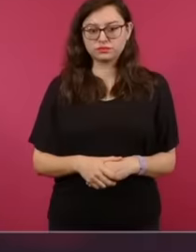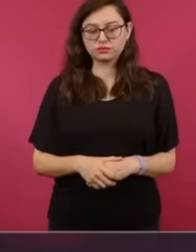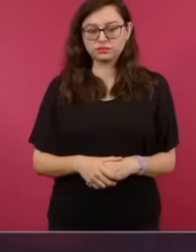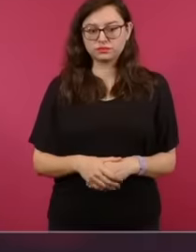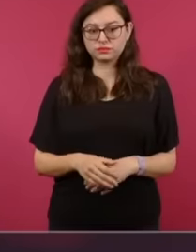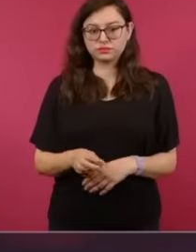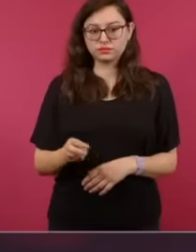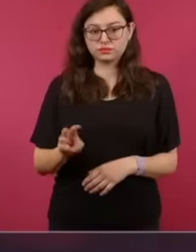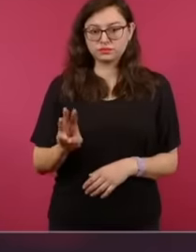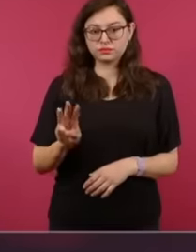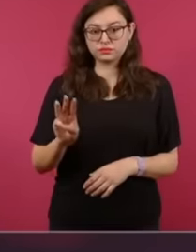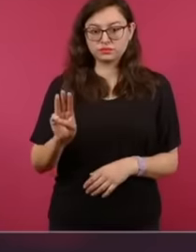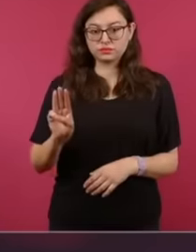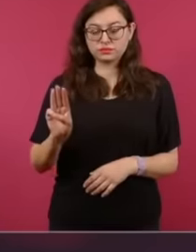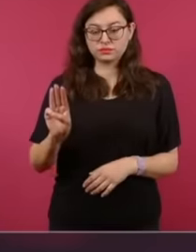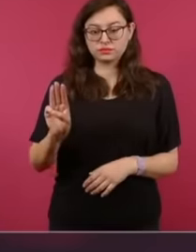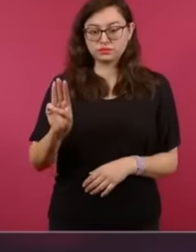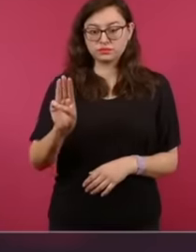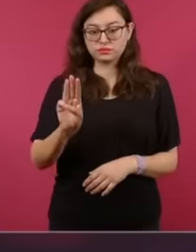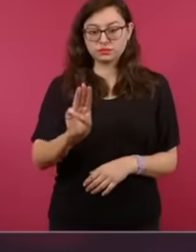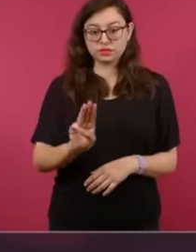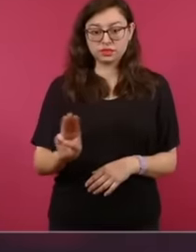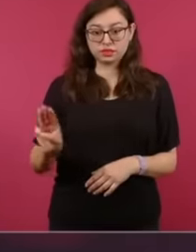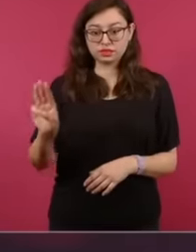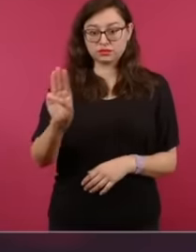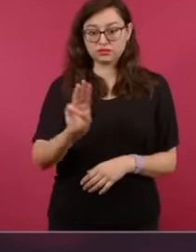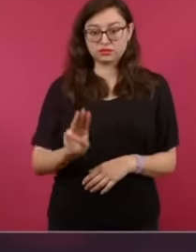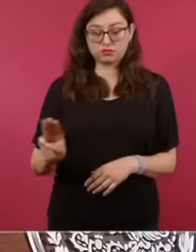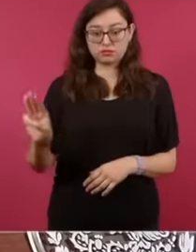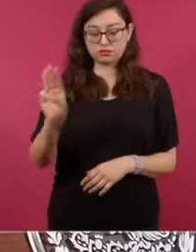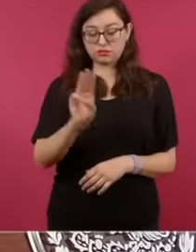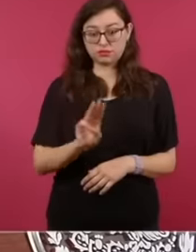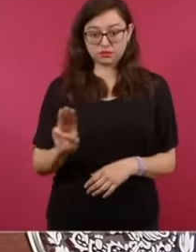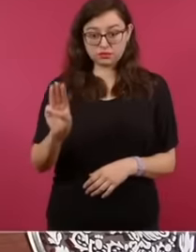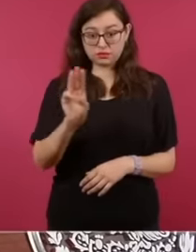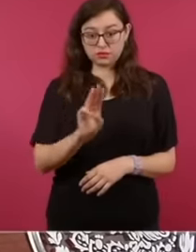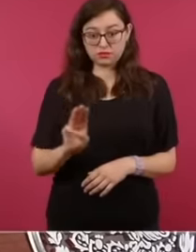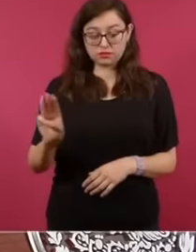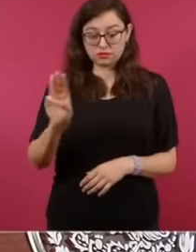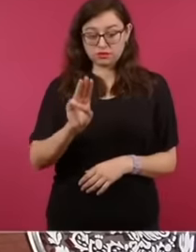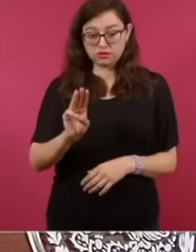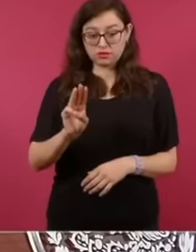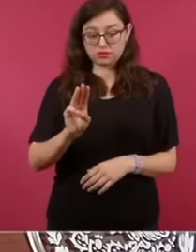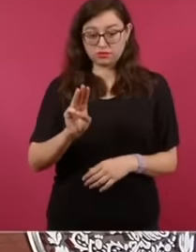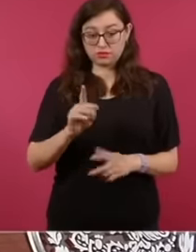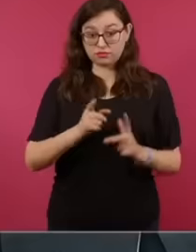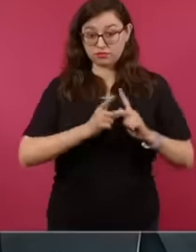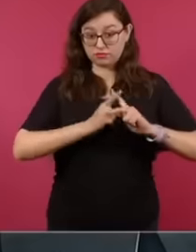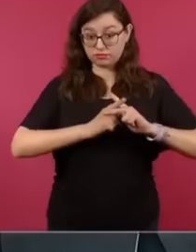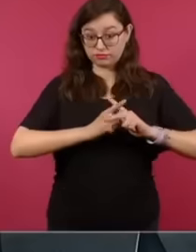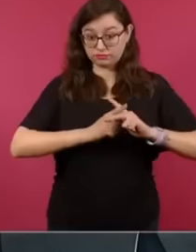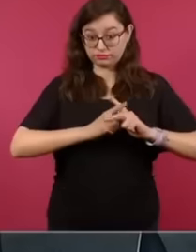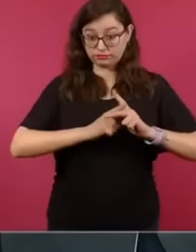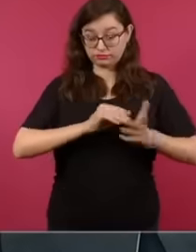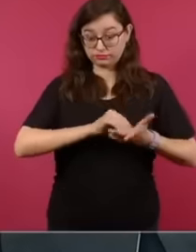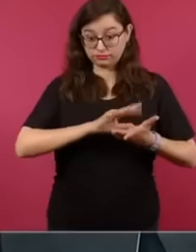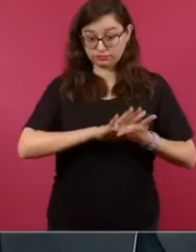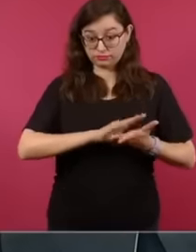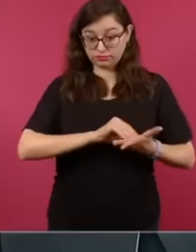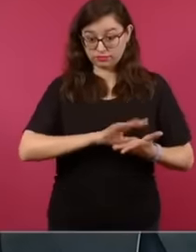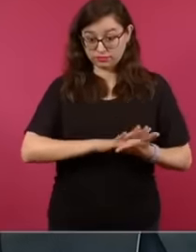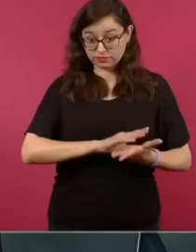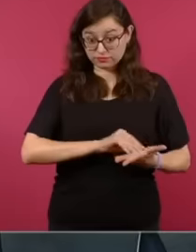distritales. O sea, no olvidar eso. ¿Sí? Sí,